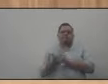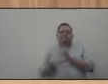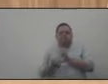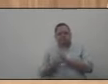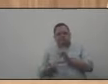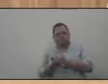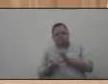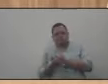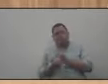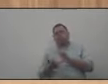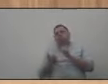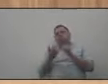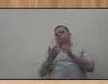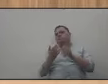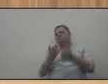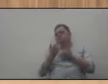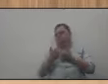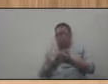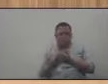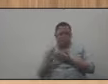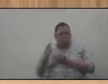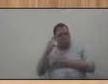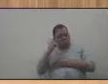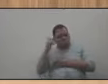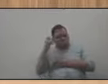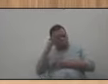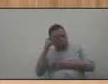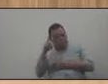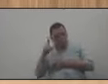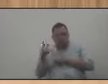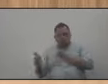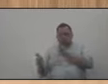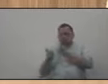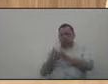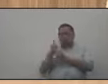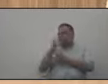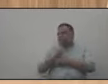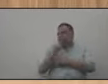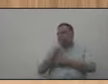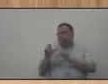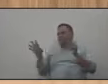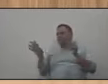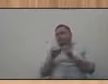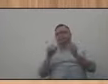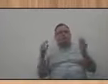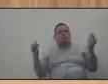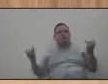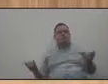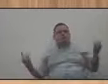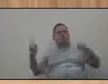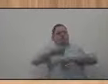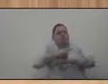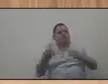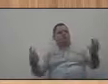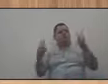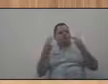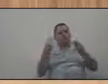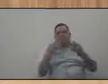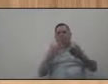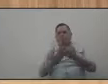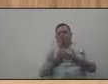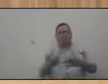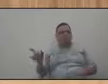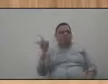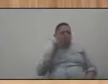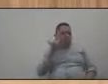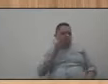por todo este reto, por estar con nosotros y a todos los que nos están escuchando en este momento. Gracias a